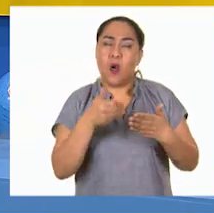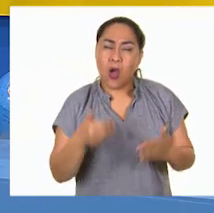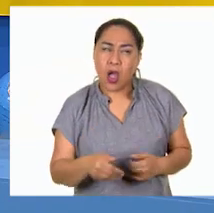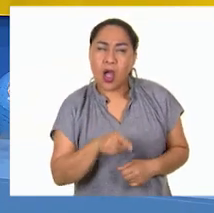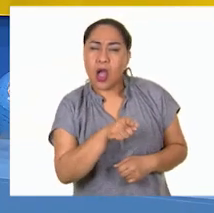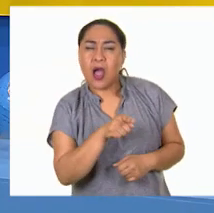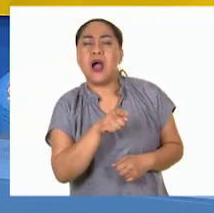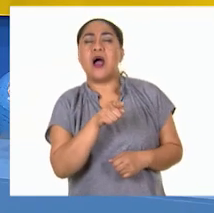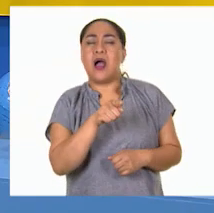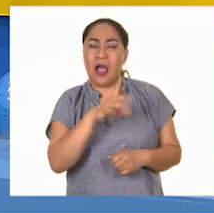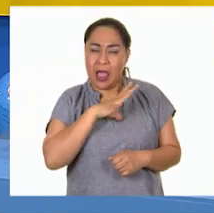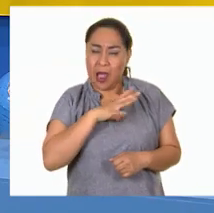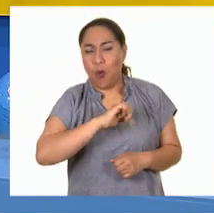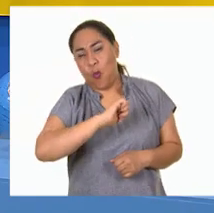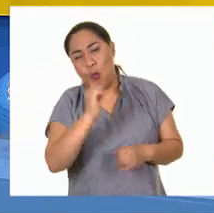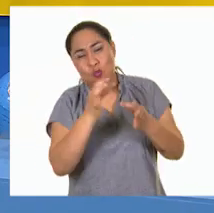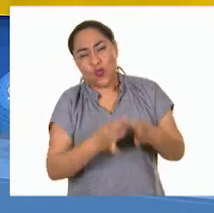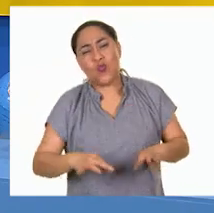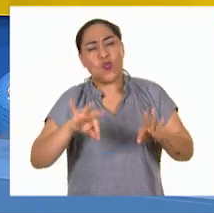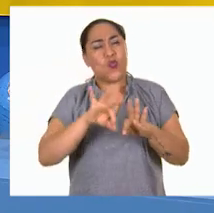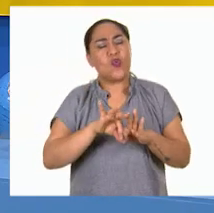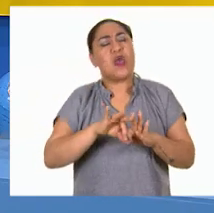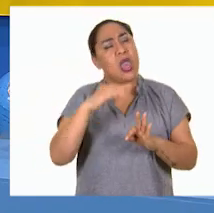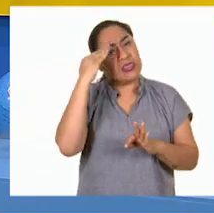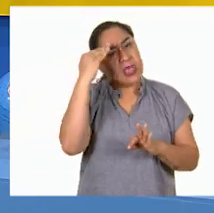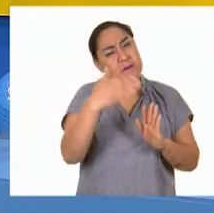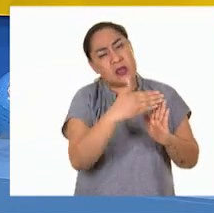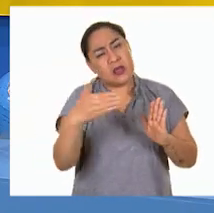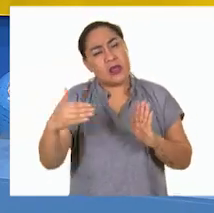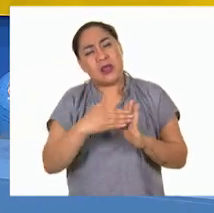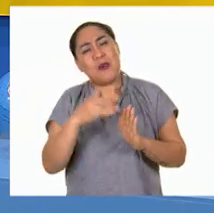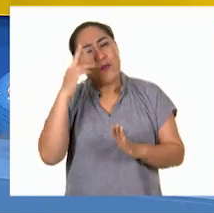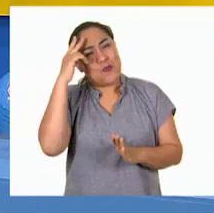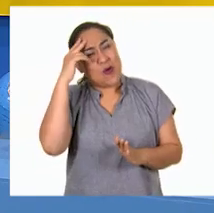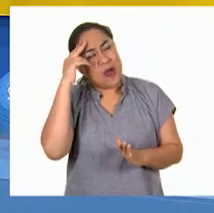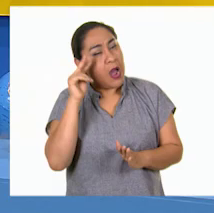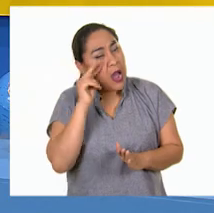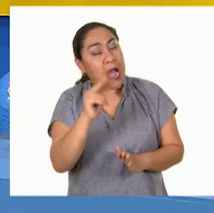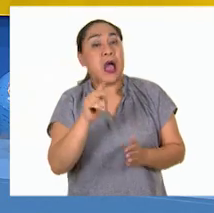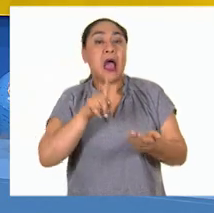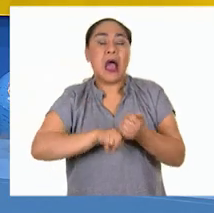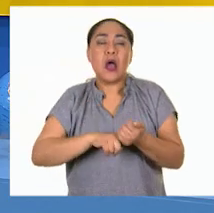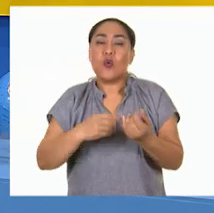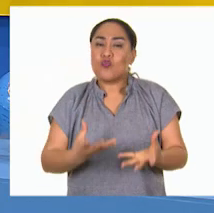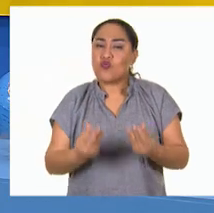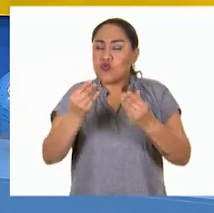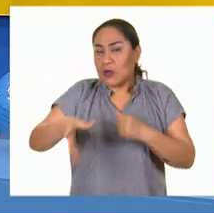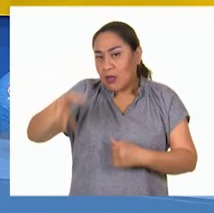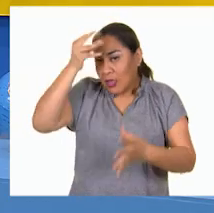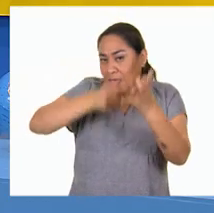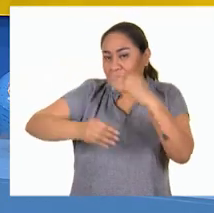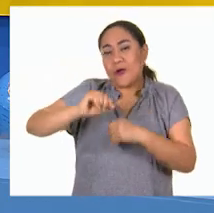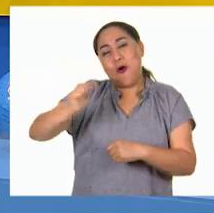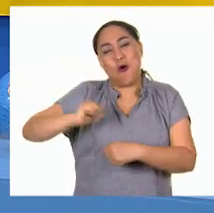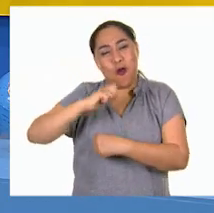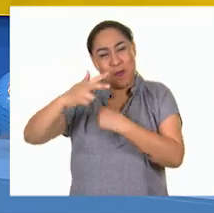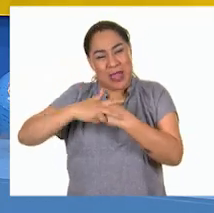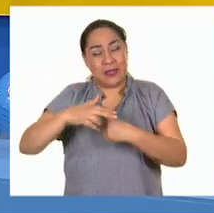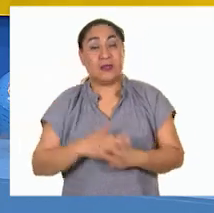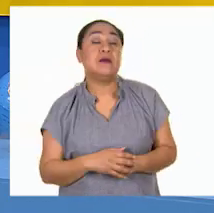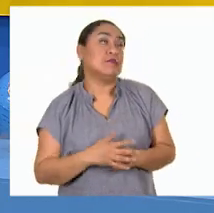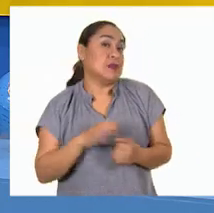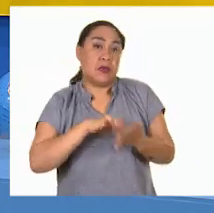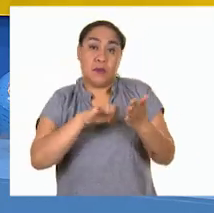elemento importantísimo de la cultura del Porfiriato en el que es posible ver la influencia extranjera: la moda. Las